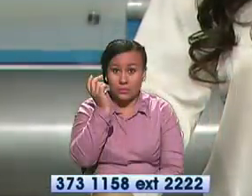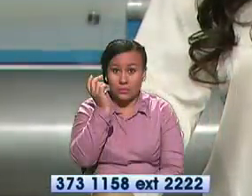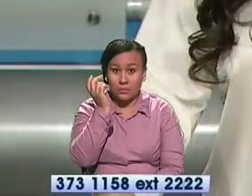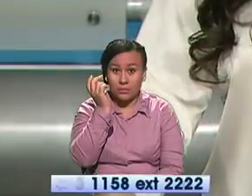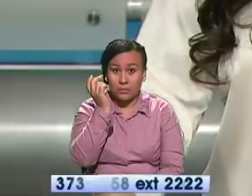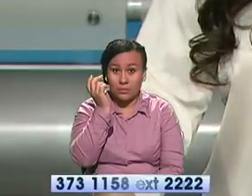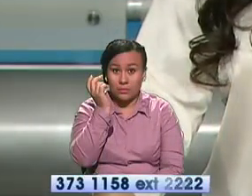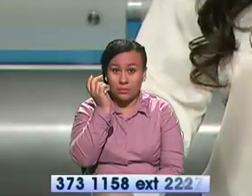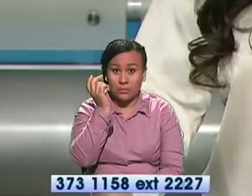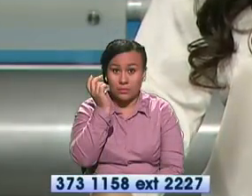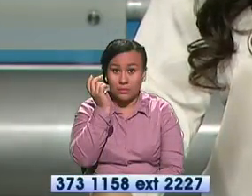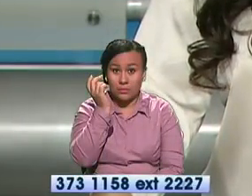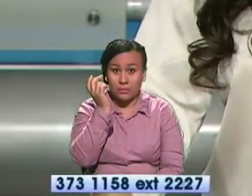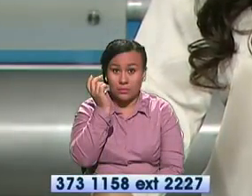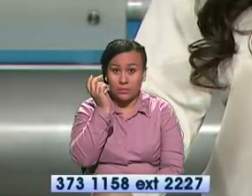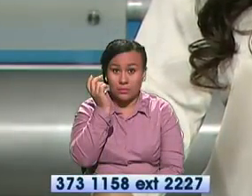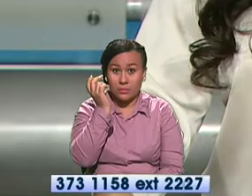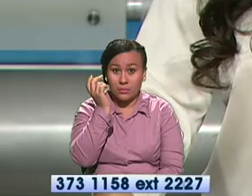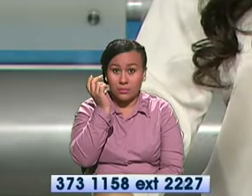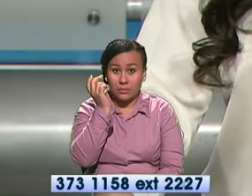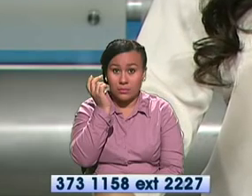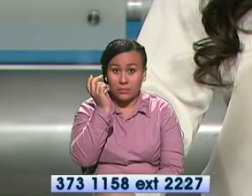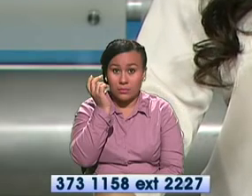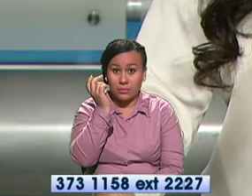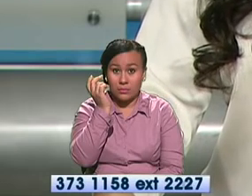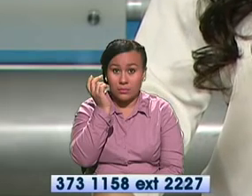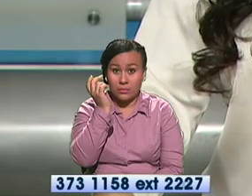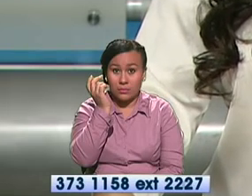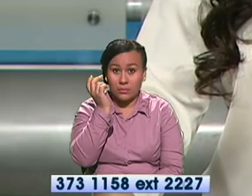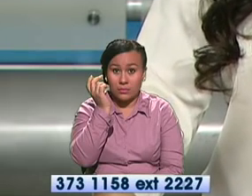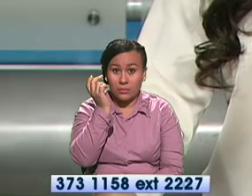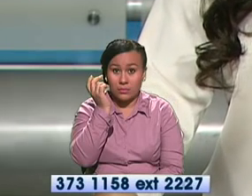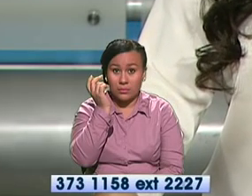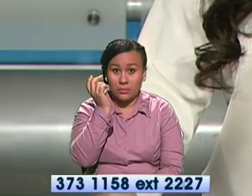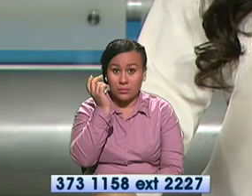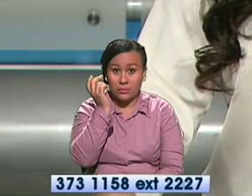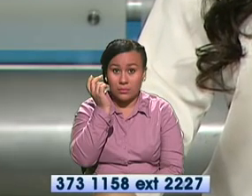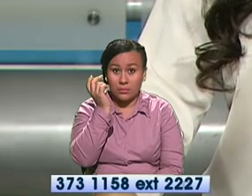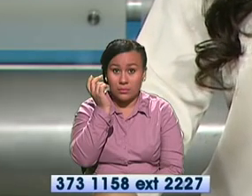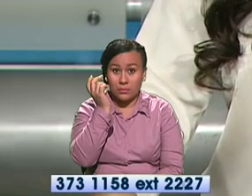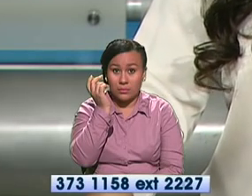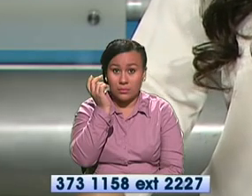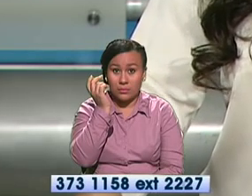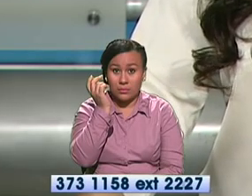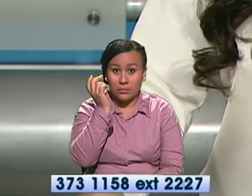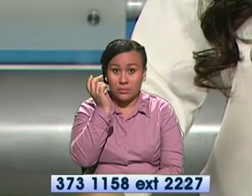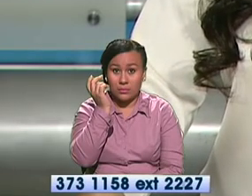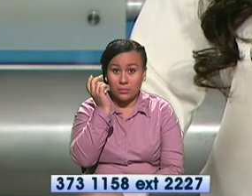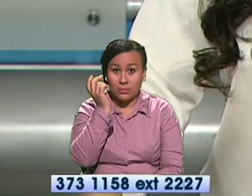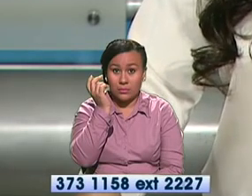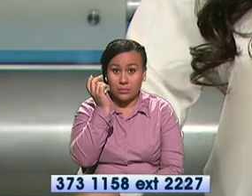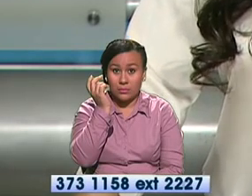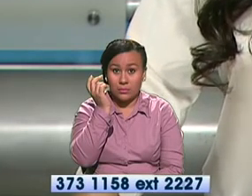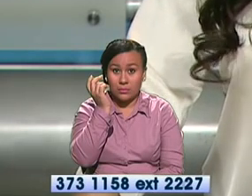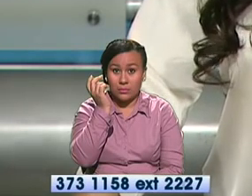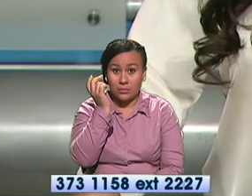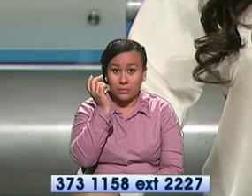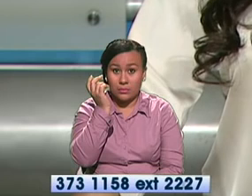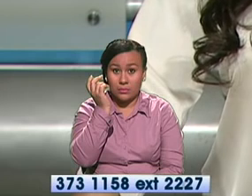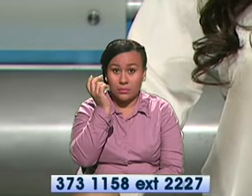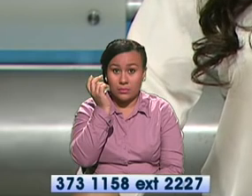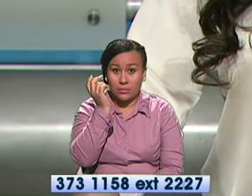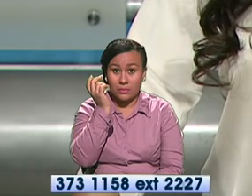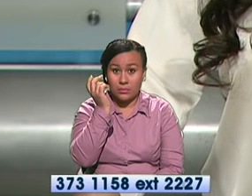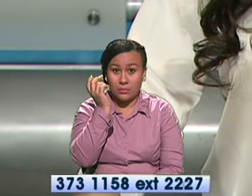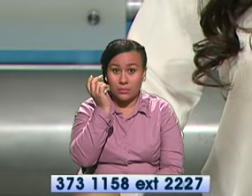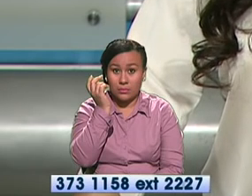Amigos, ya estamos de regreso para informarles que cientos de personas participaron de la Marcha por la Paz y Solidaridad que recorrió el